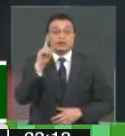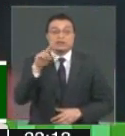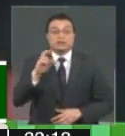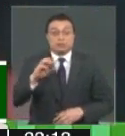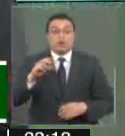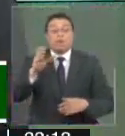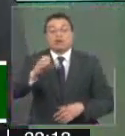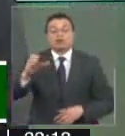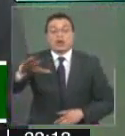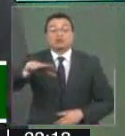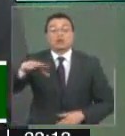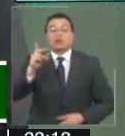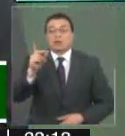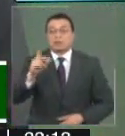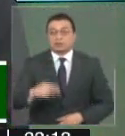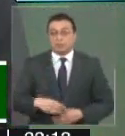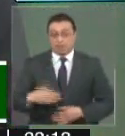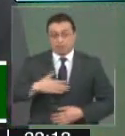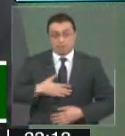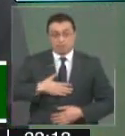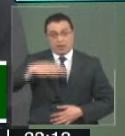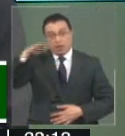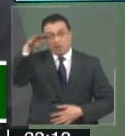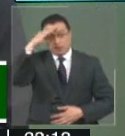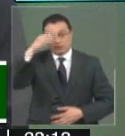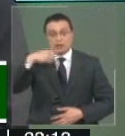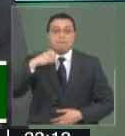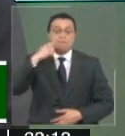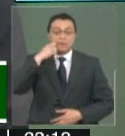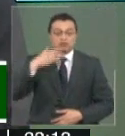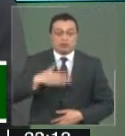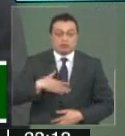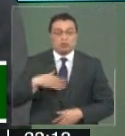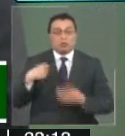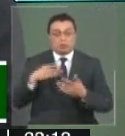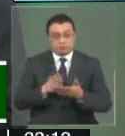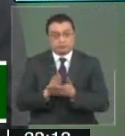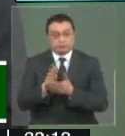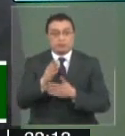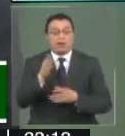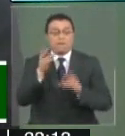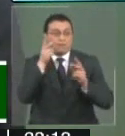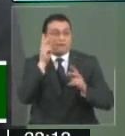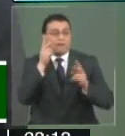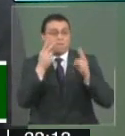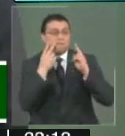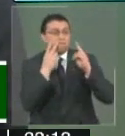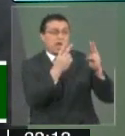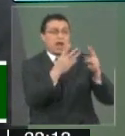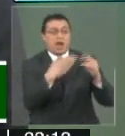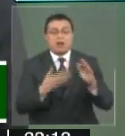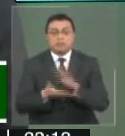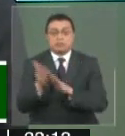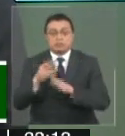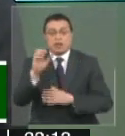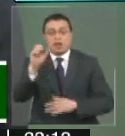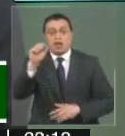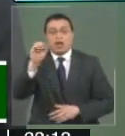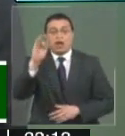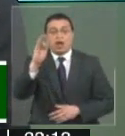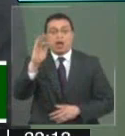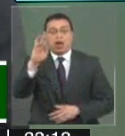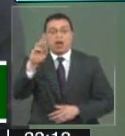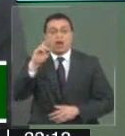discapacidad? Bueno, por mi experiencia personal, yo cuando empecé el viaje recorrí por la primera parte de la África, entonces,